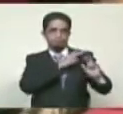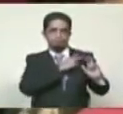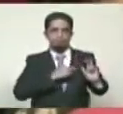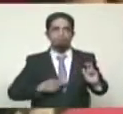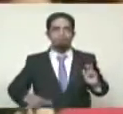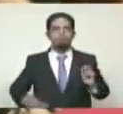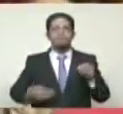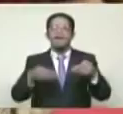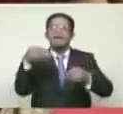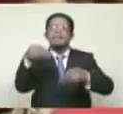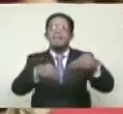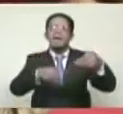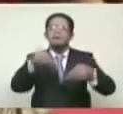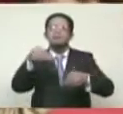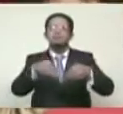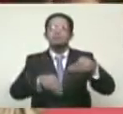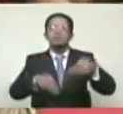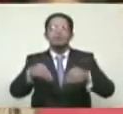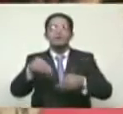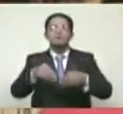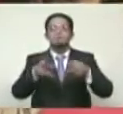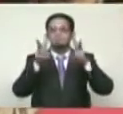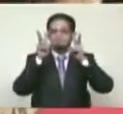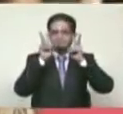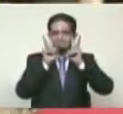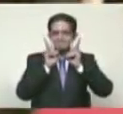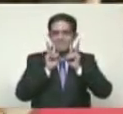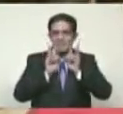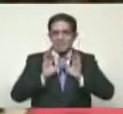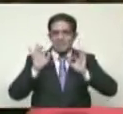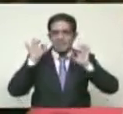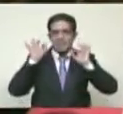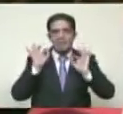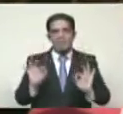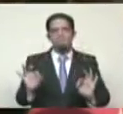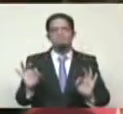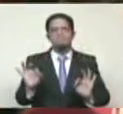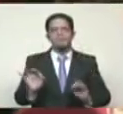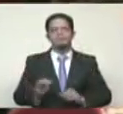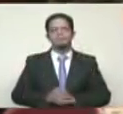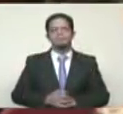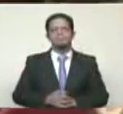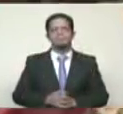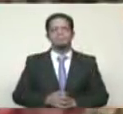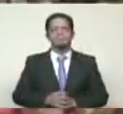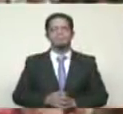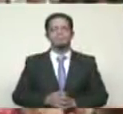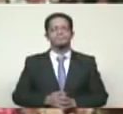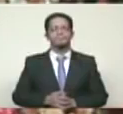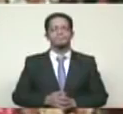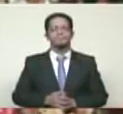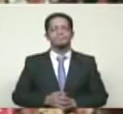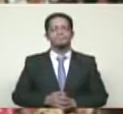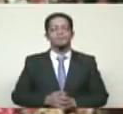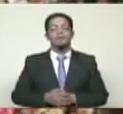unas elecciones pulcras, transparentes, donde